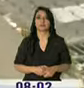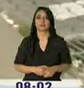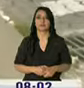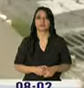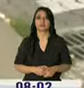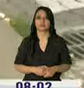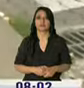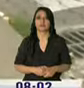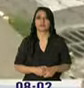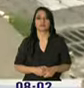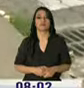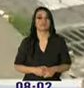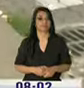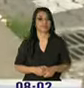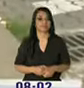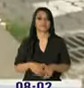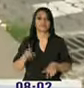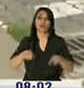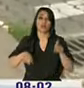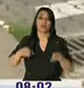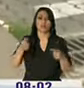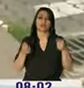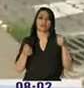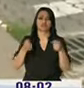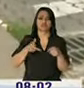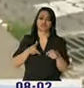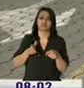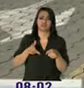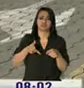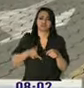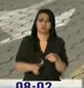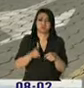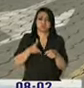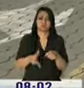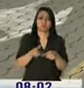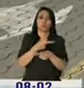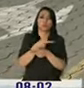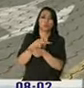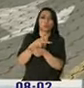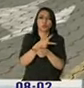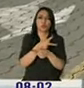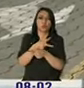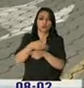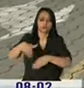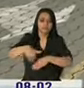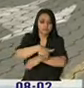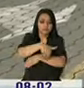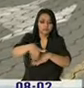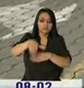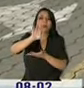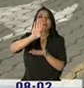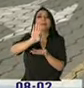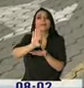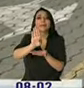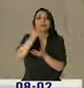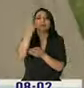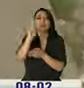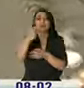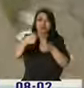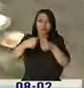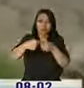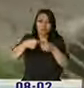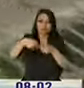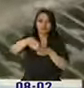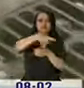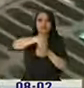Con precaución deben desplazarse los conductores que transitan por la calle B en el sector de Turubamba de Monjas, sur de Quito, tras la falta